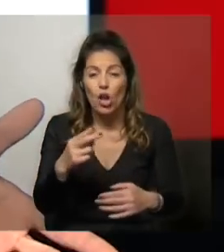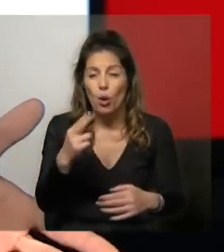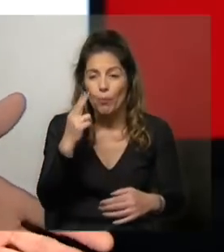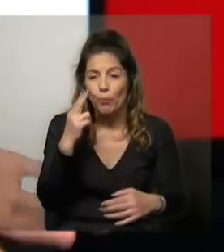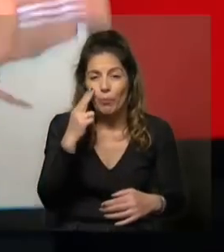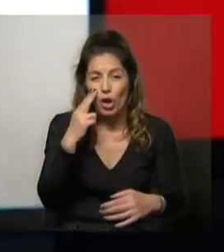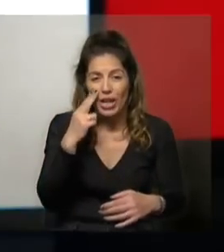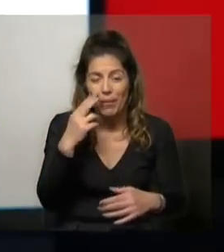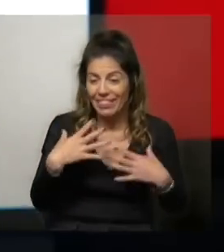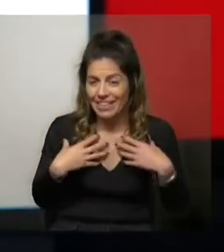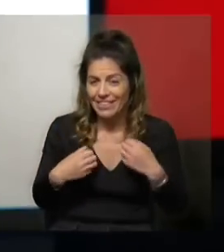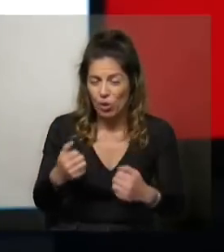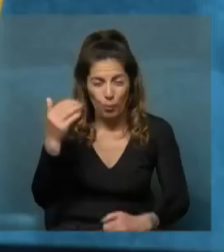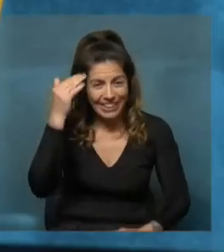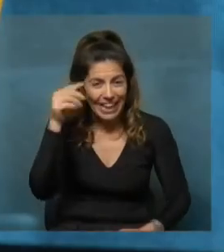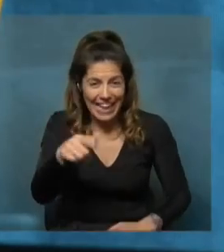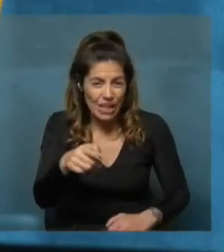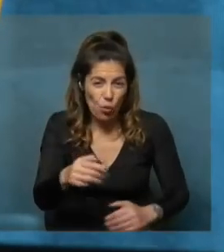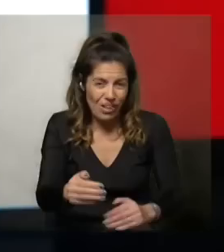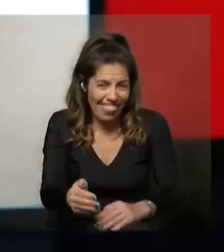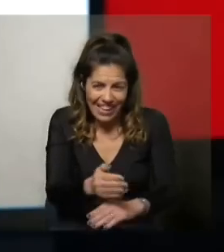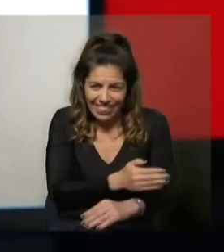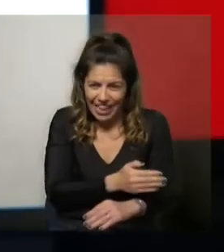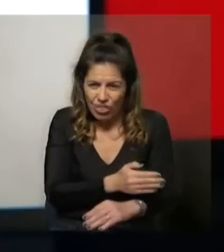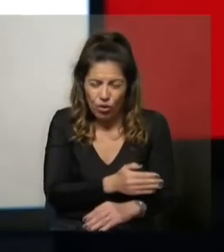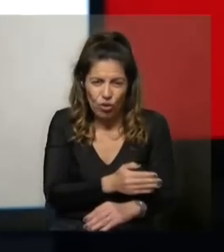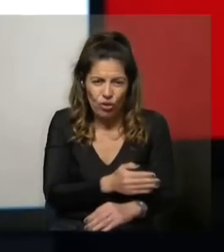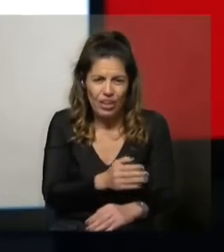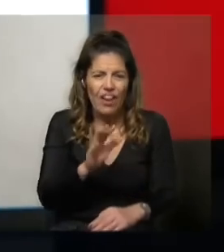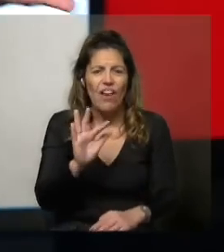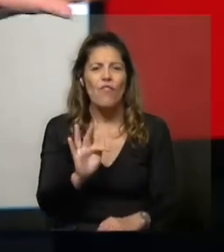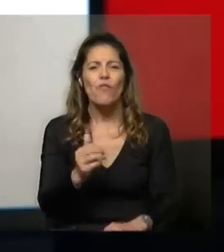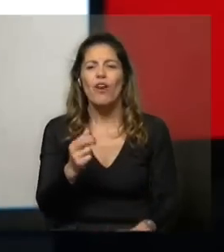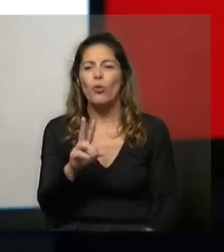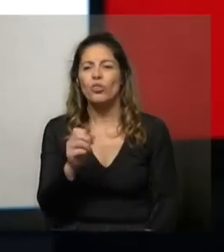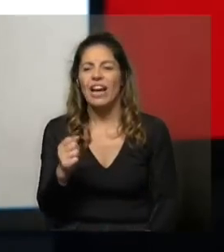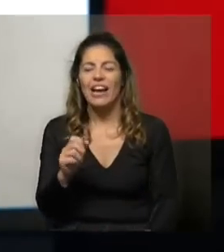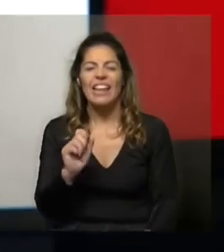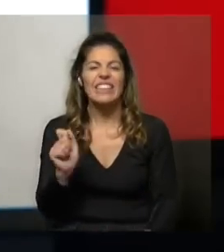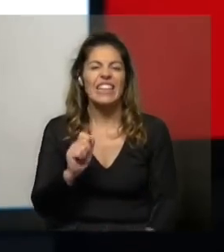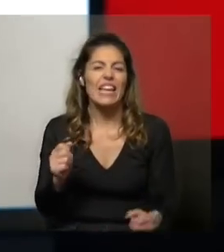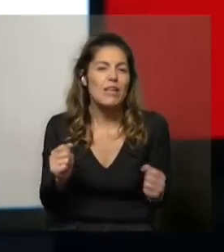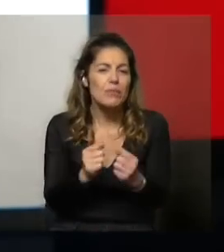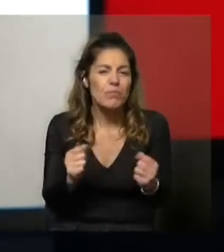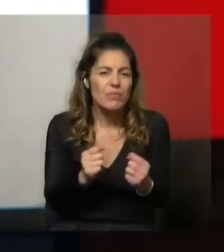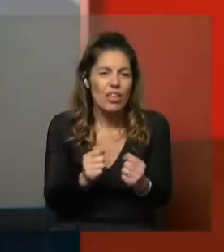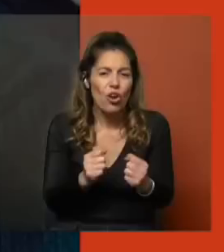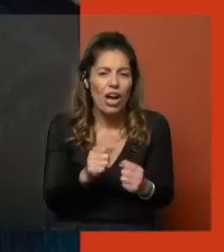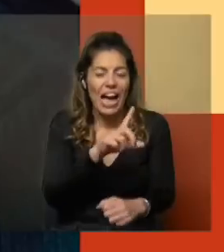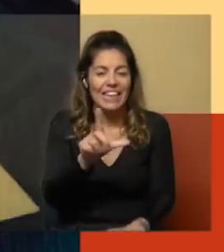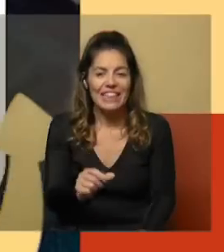mental que hoy están tan adelantado a ver en la fausta hablabas de violencia doméstica